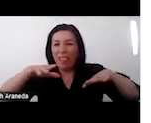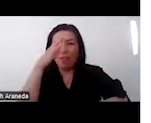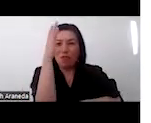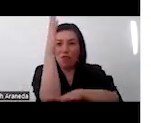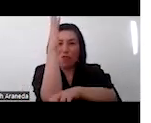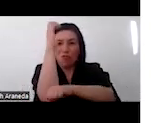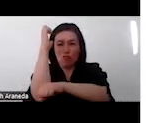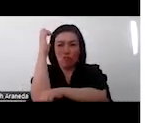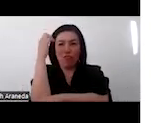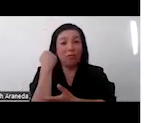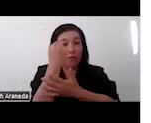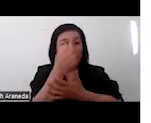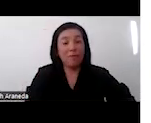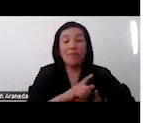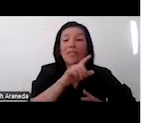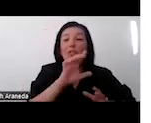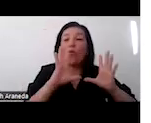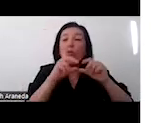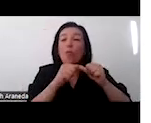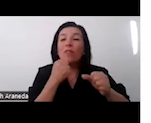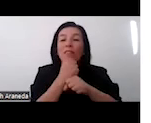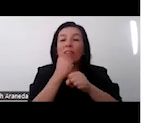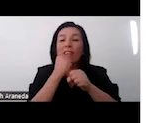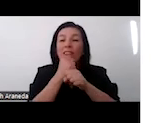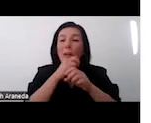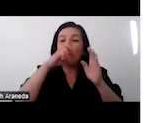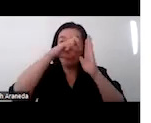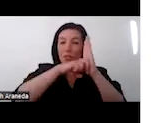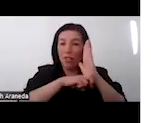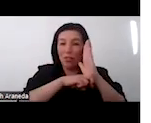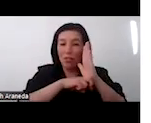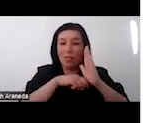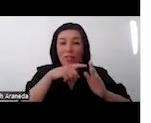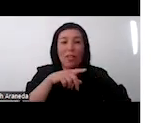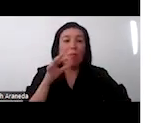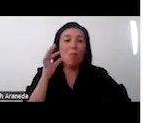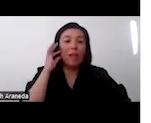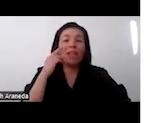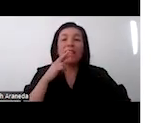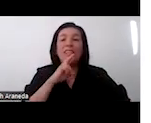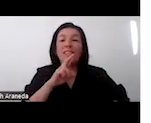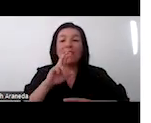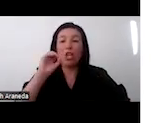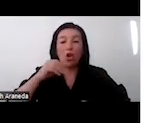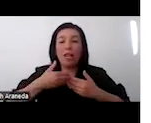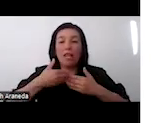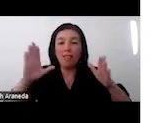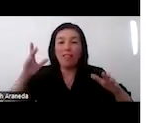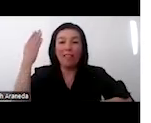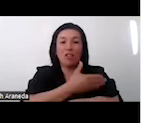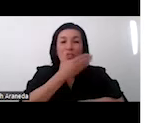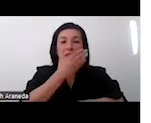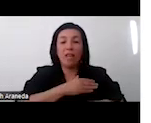trabajaron en este proyecto de Aves de la Concagua: Mujeres Río Libres de Quillota, eh,